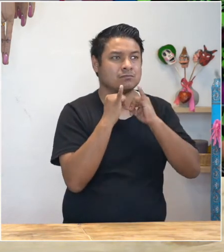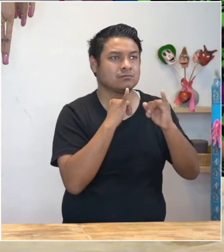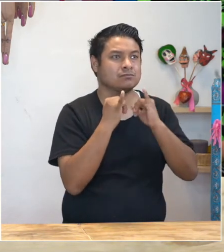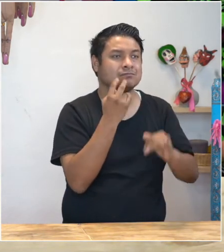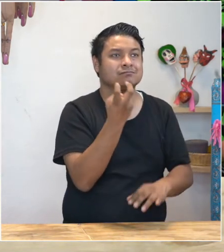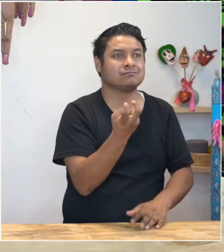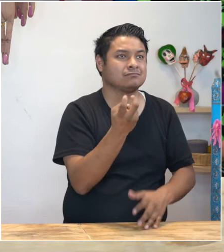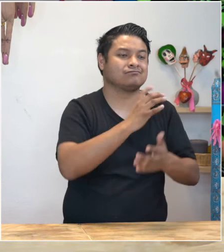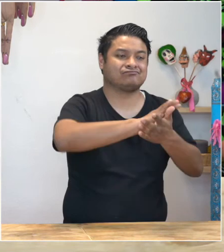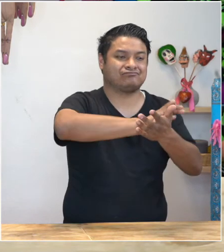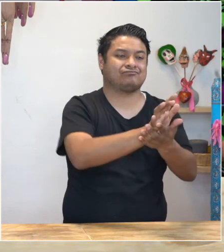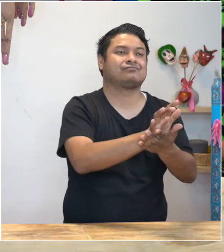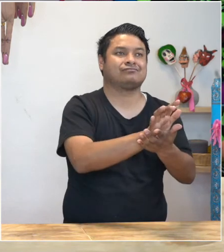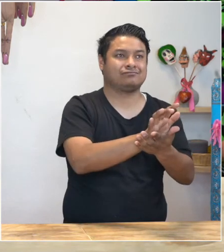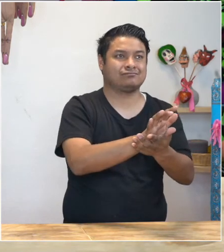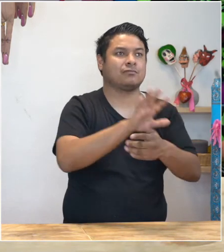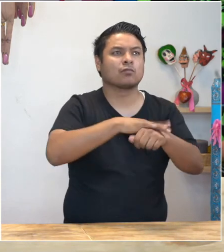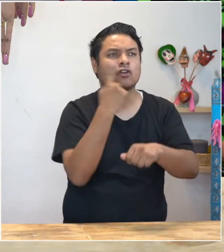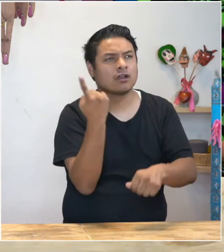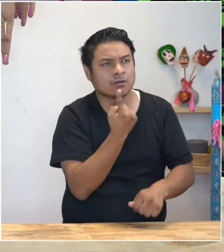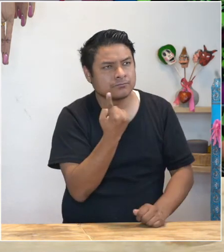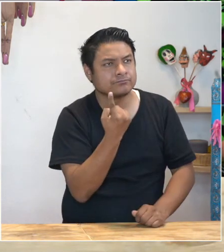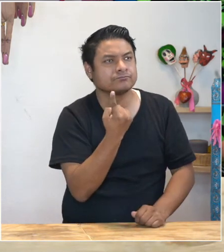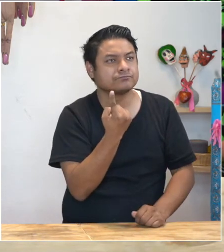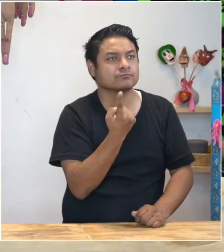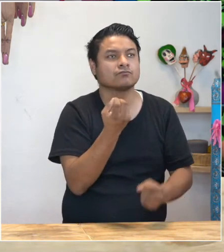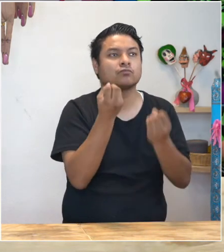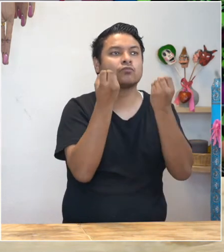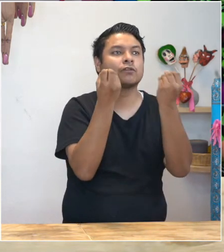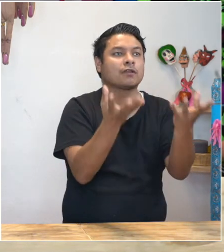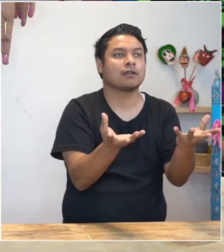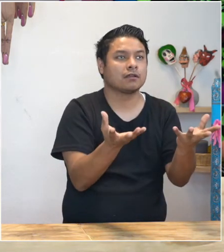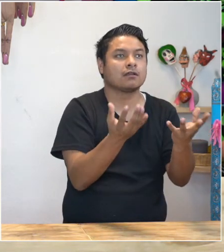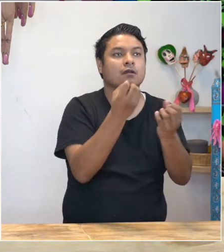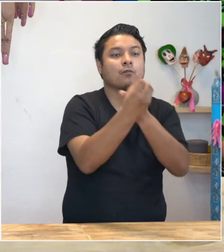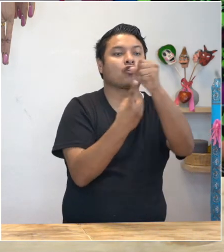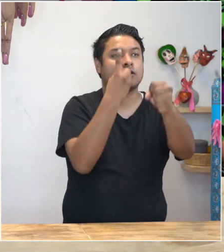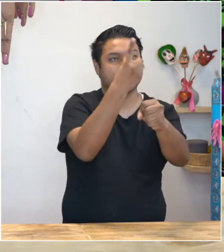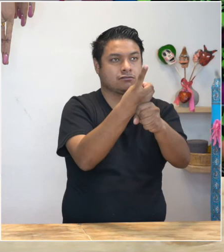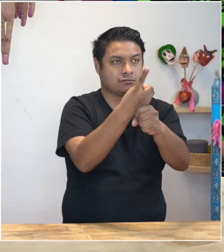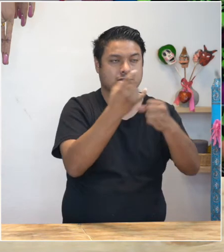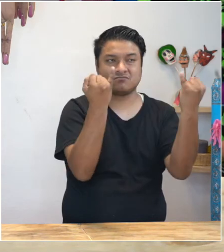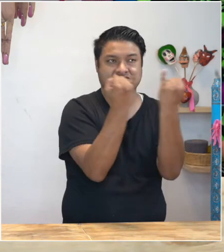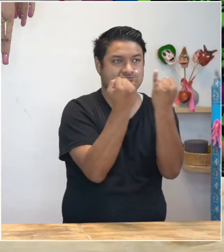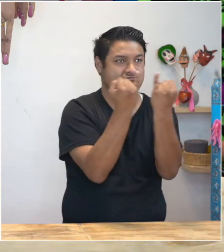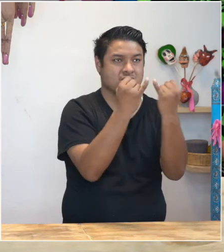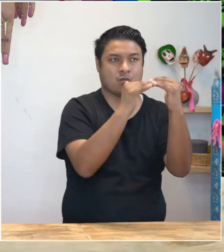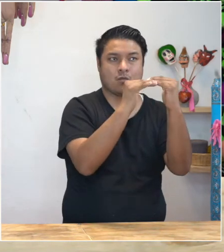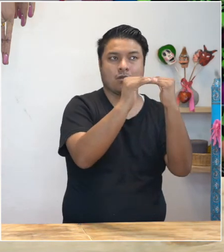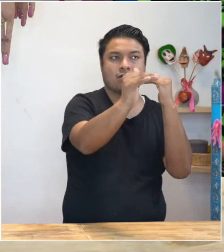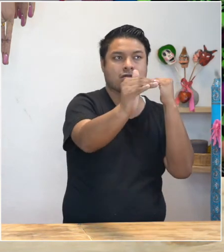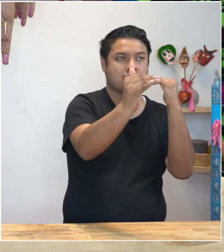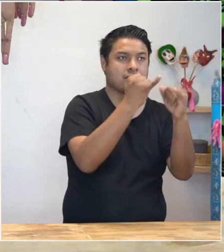un pequeñito de 4 años y con él trabajo día a día esto, ¿no?